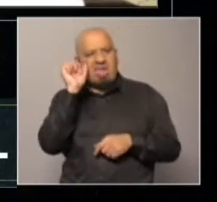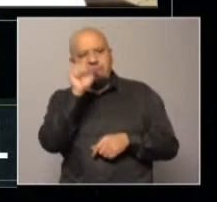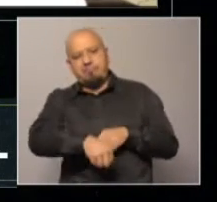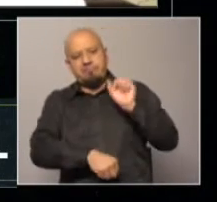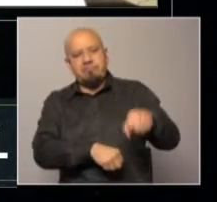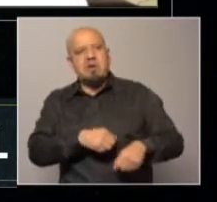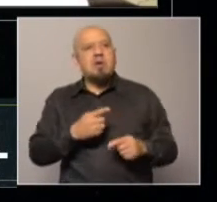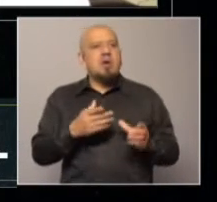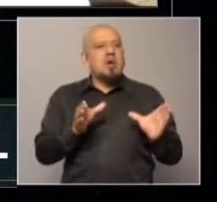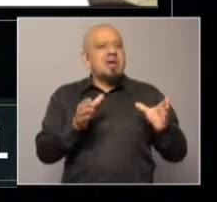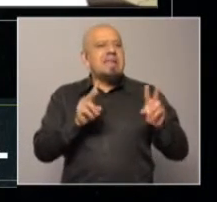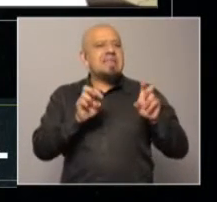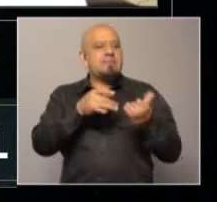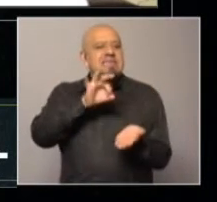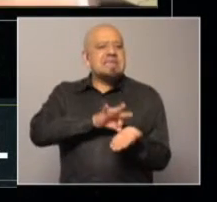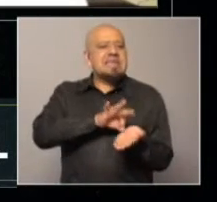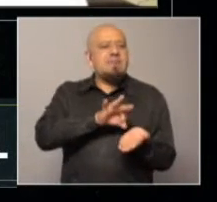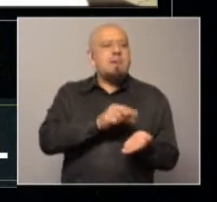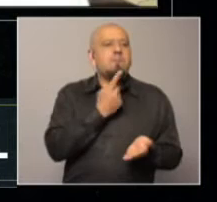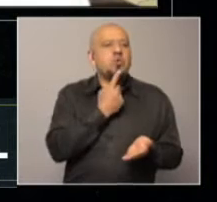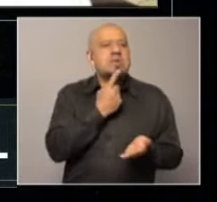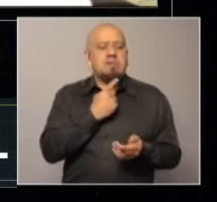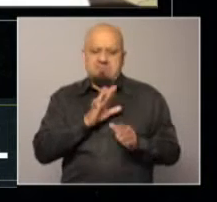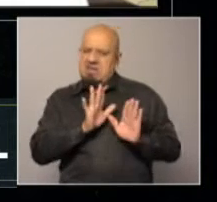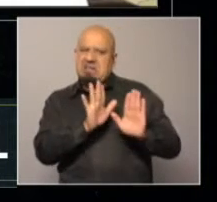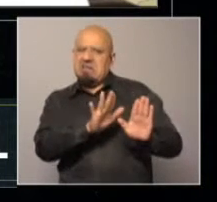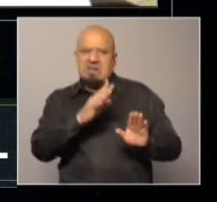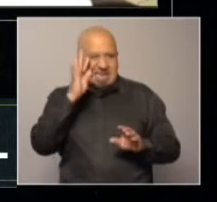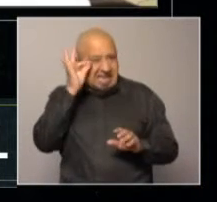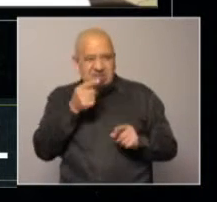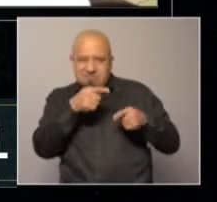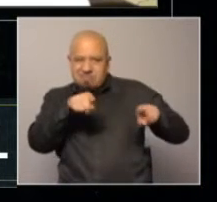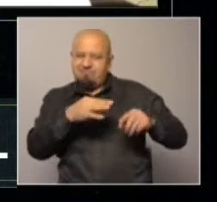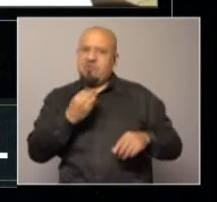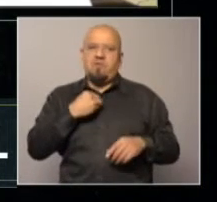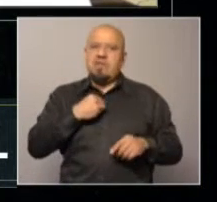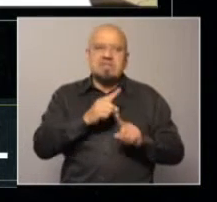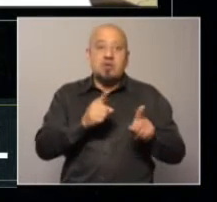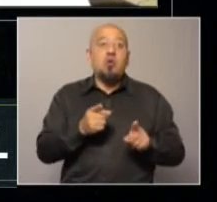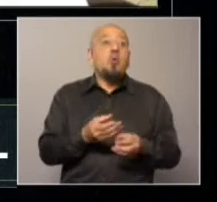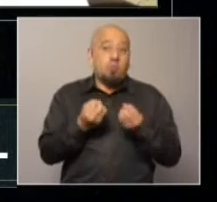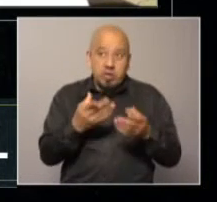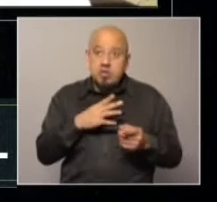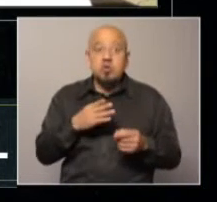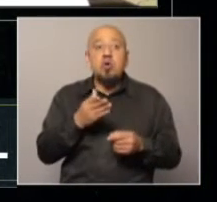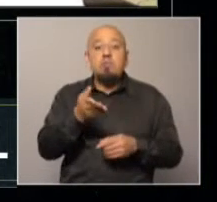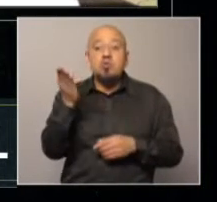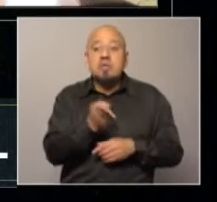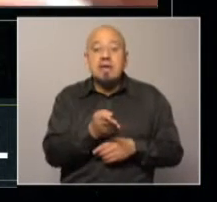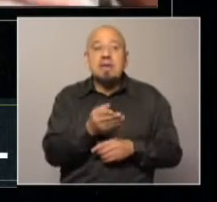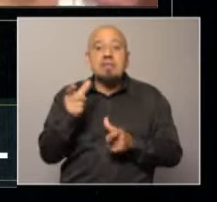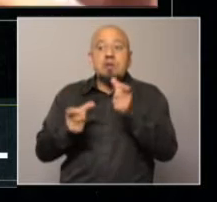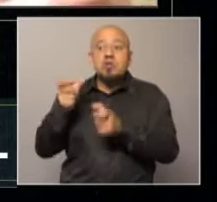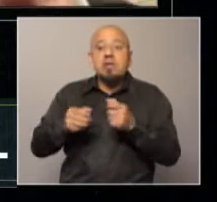mismo, y lo que tú ves ahí es una baja en la participación electoral brutal. Entonces, yo creo que